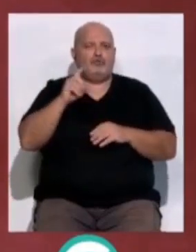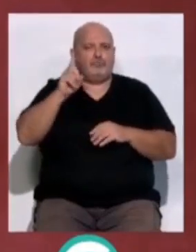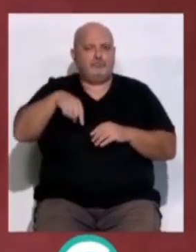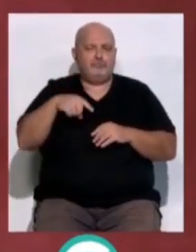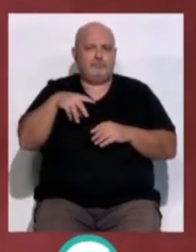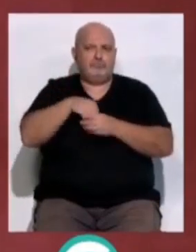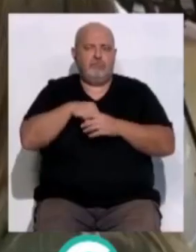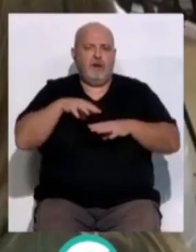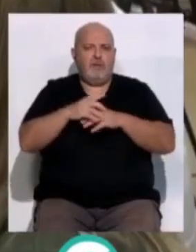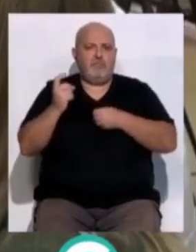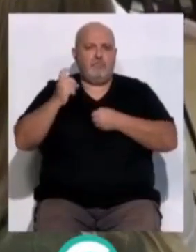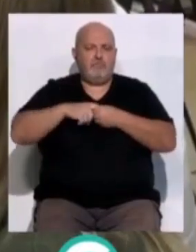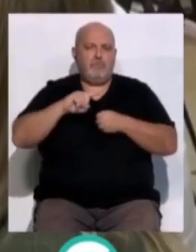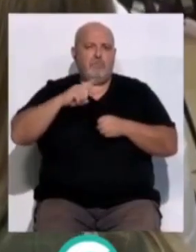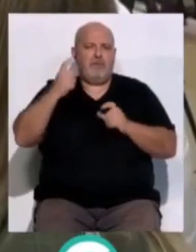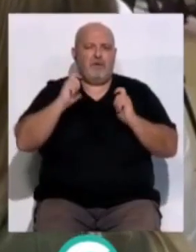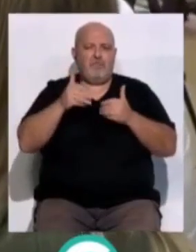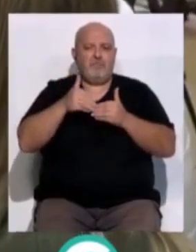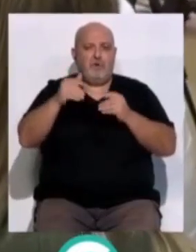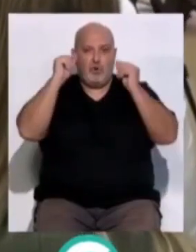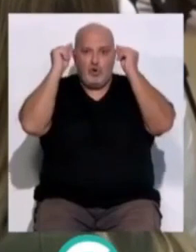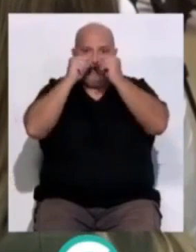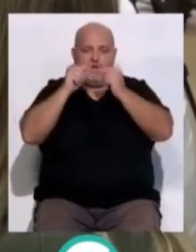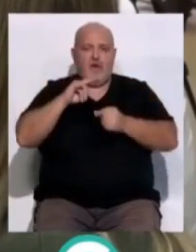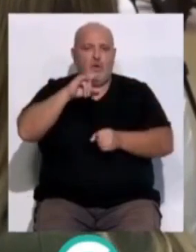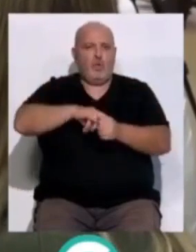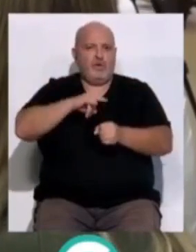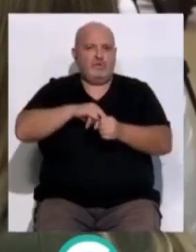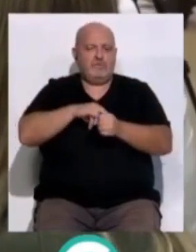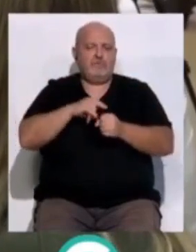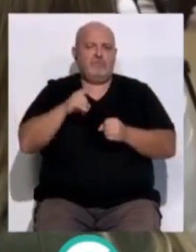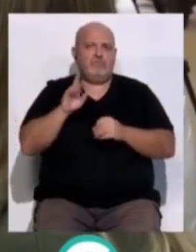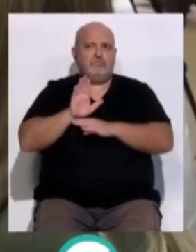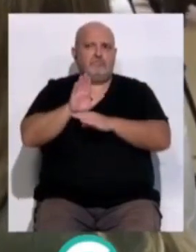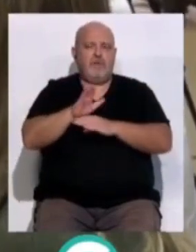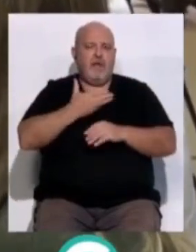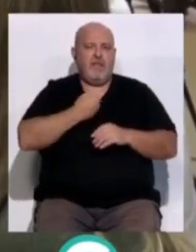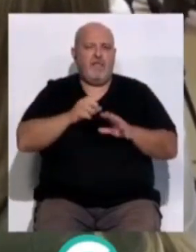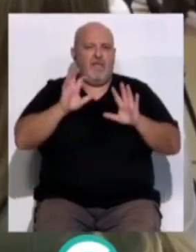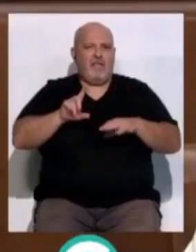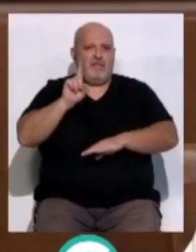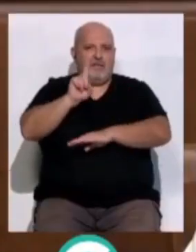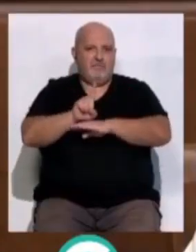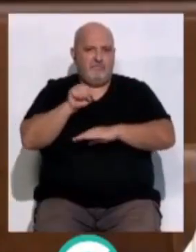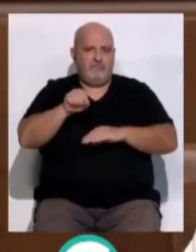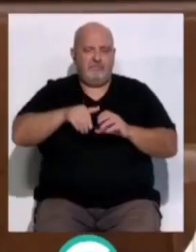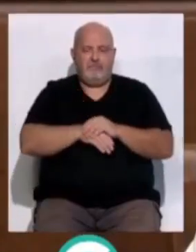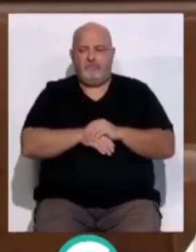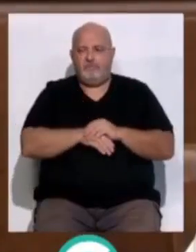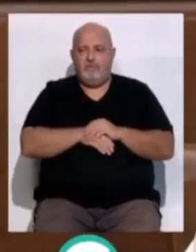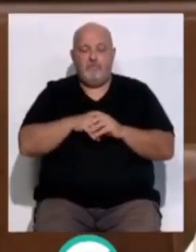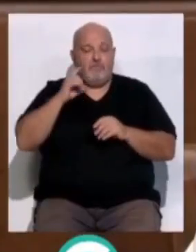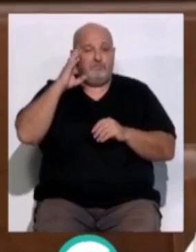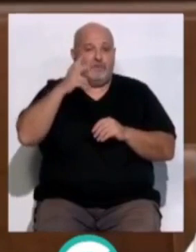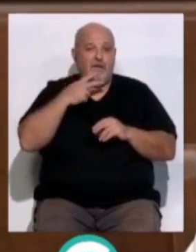ya de esta red, que celebrará su primera reunión en Córdoba el próximo lunes con la presencia del alcalde de Cádiz, Bruno García. Con la